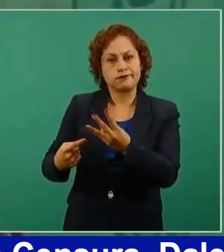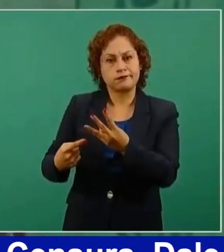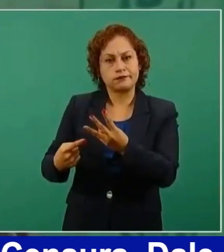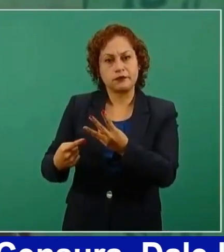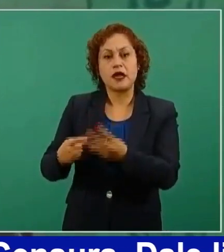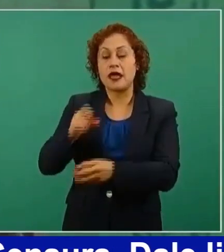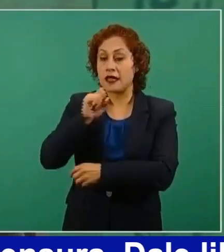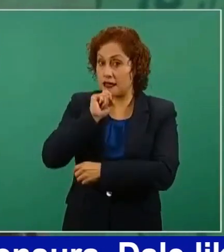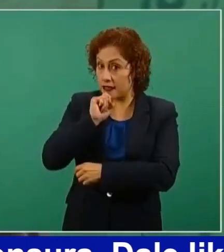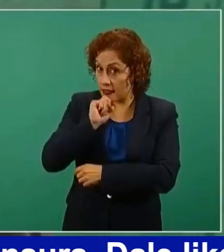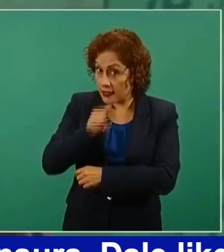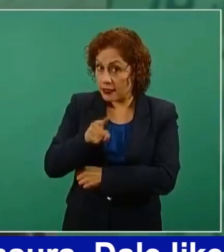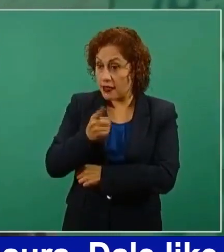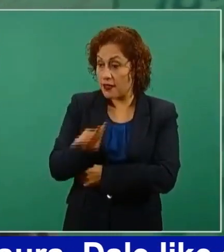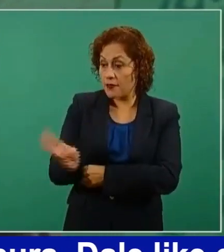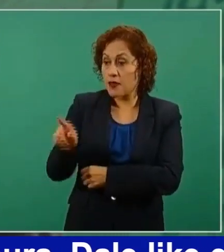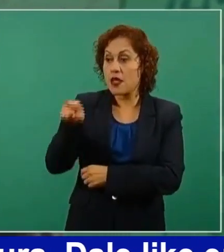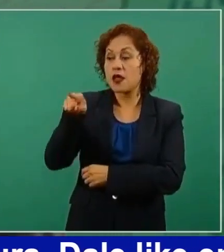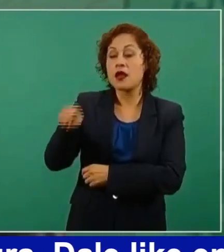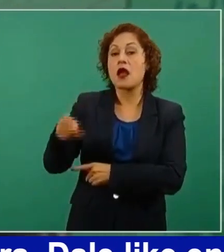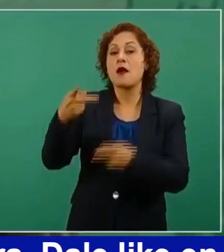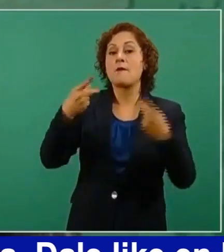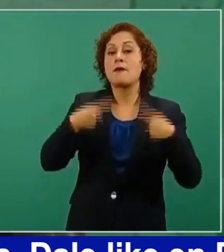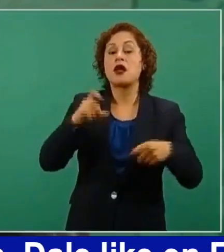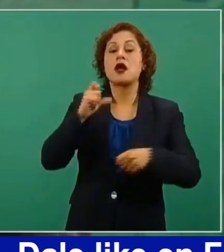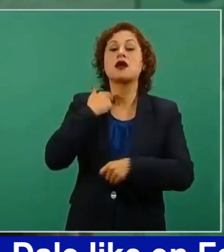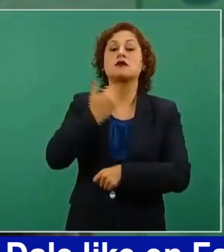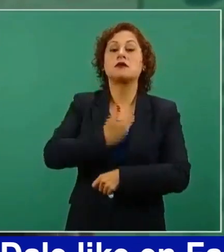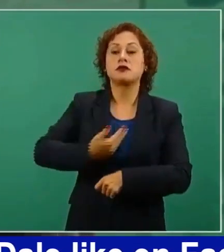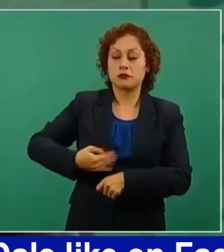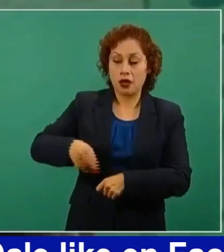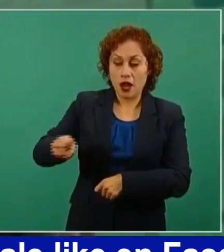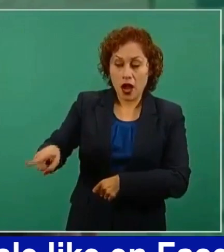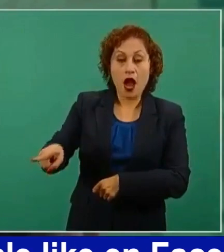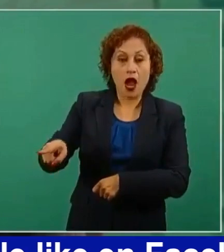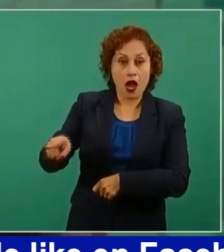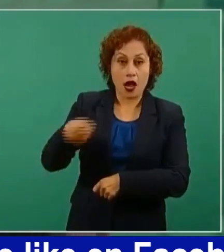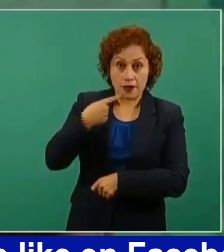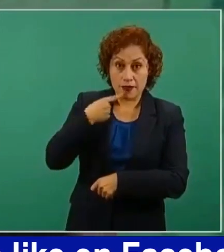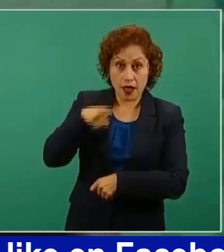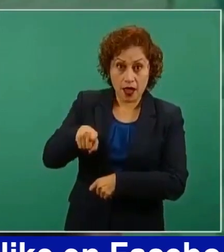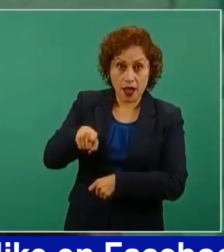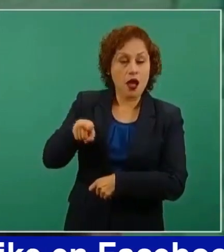los acusados el derecho, como a cualquier